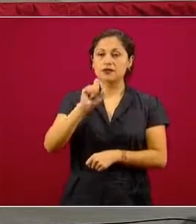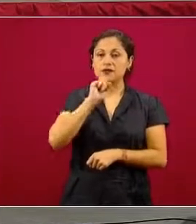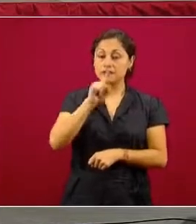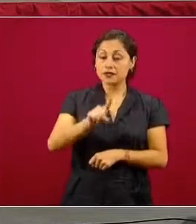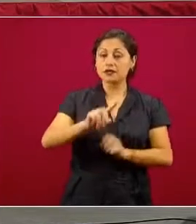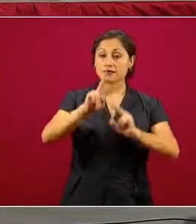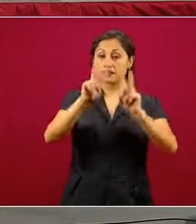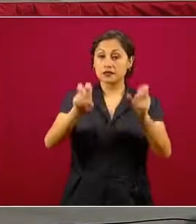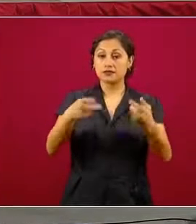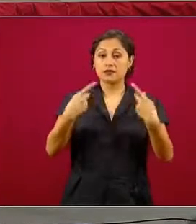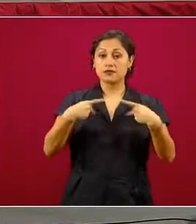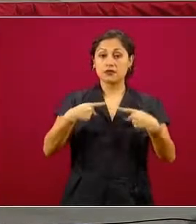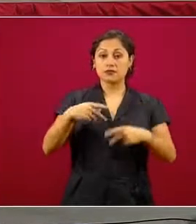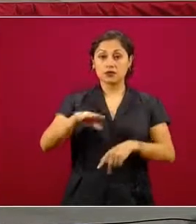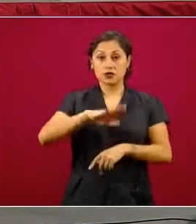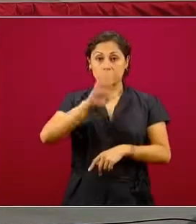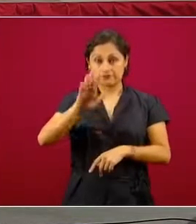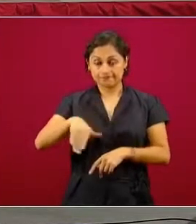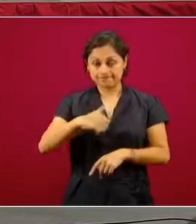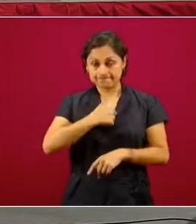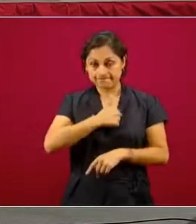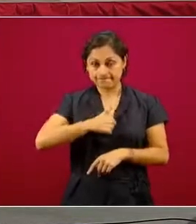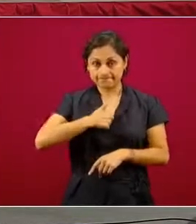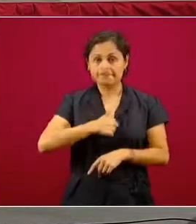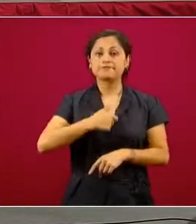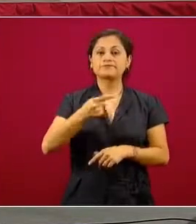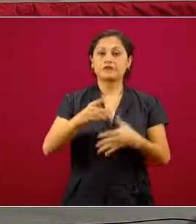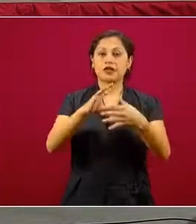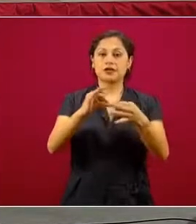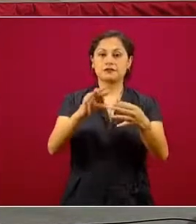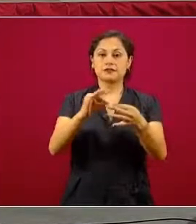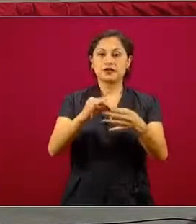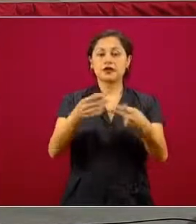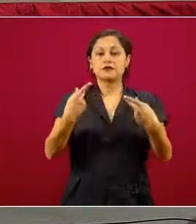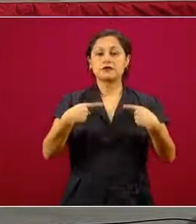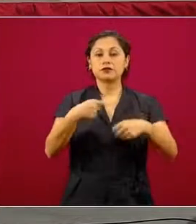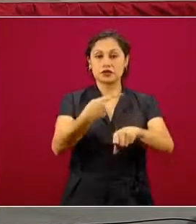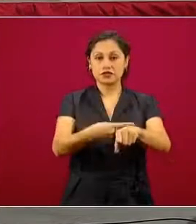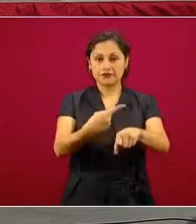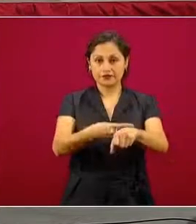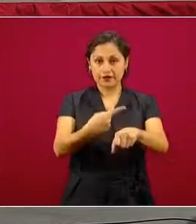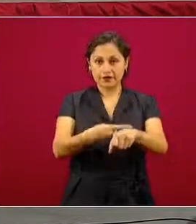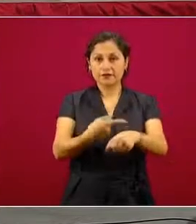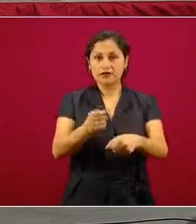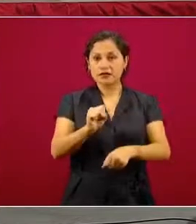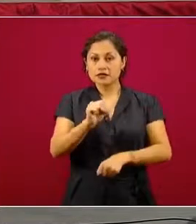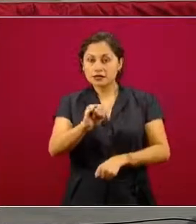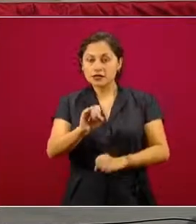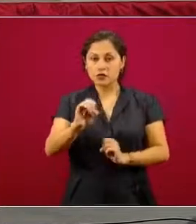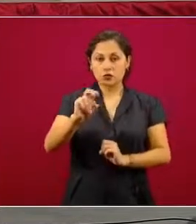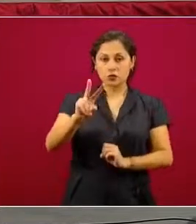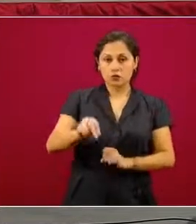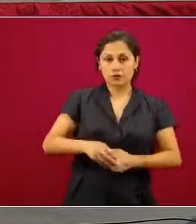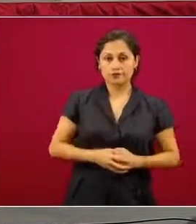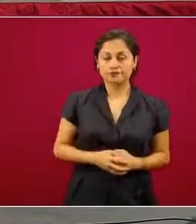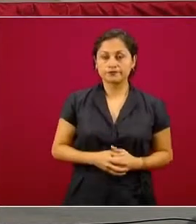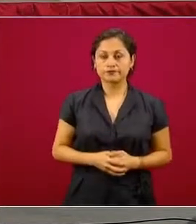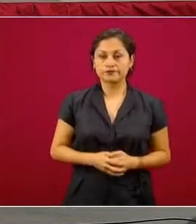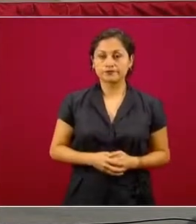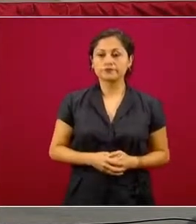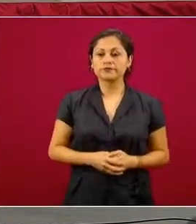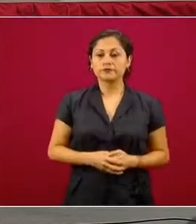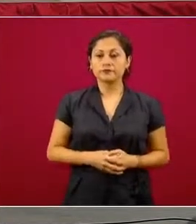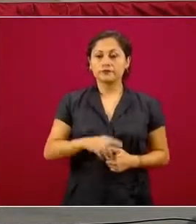han fallecido. Vamos a presentar también el porcentaje de positividad. Le pido al doctor Alomía si presenta todo esto y luego abrimos a preguntas